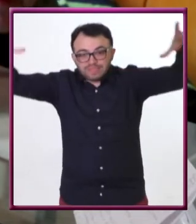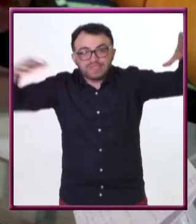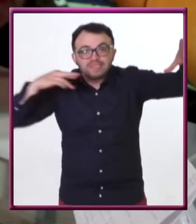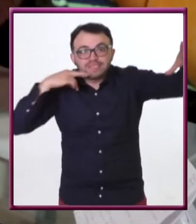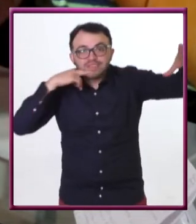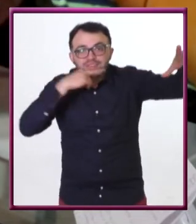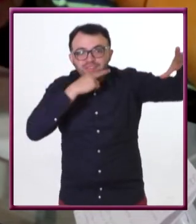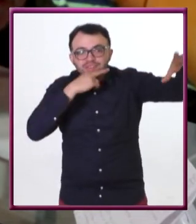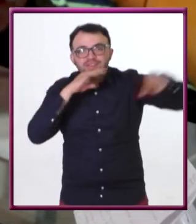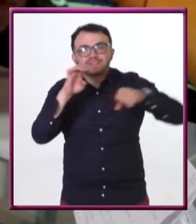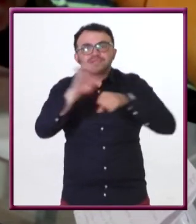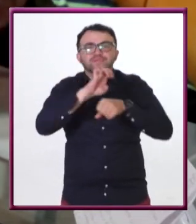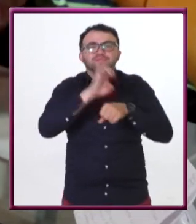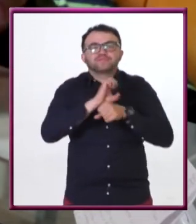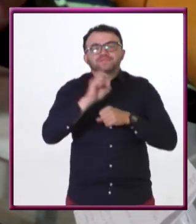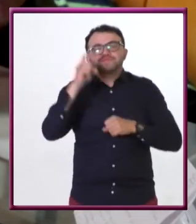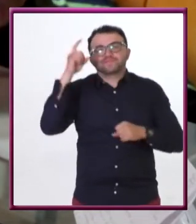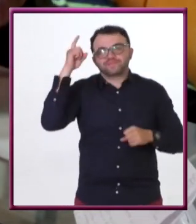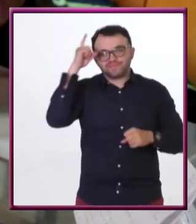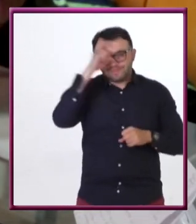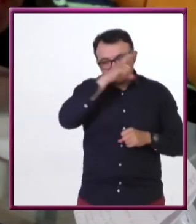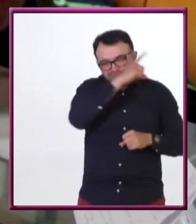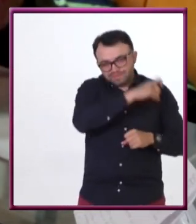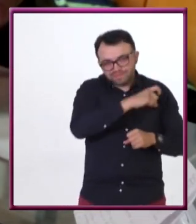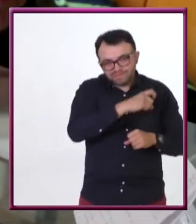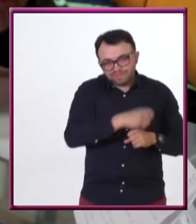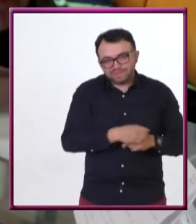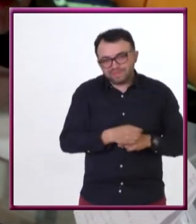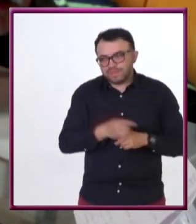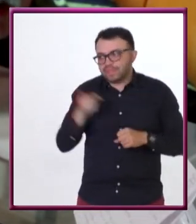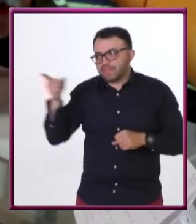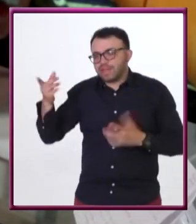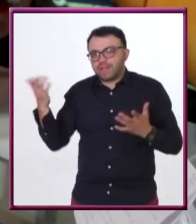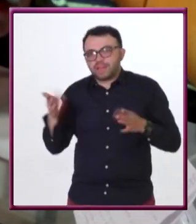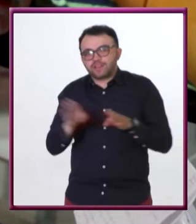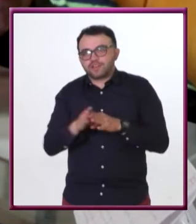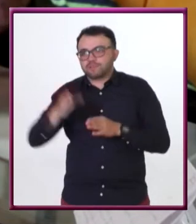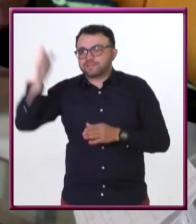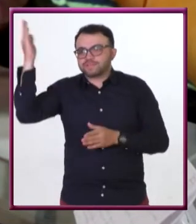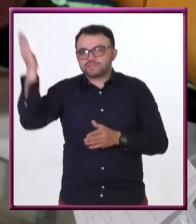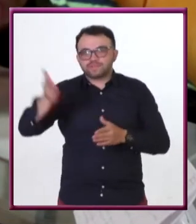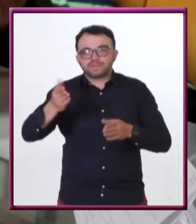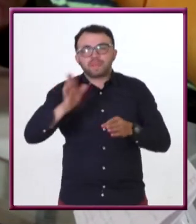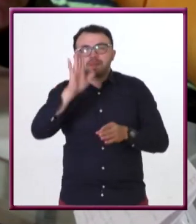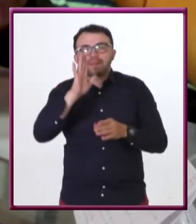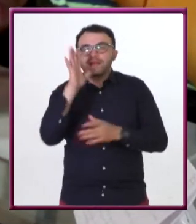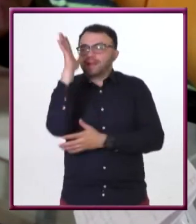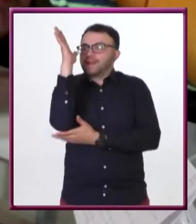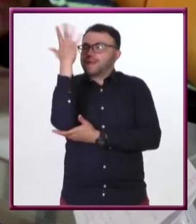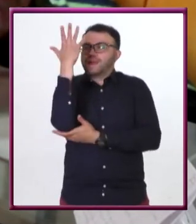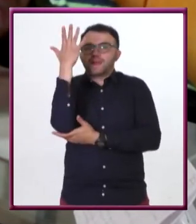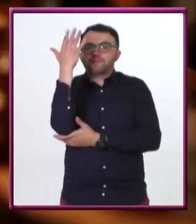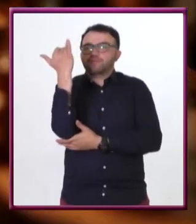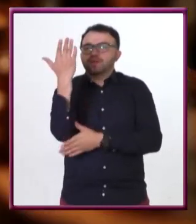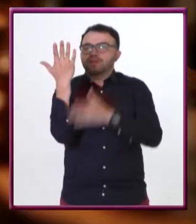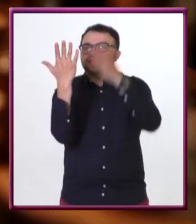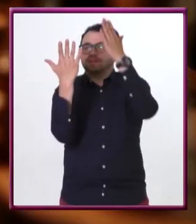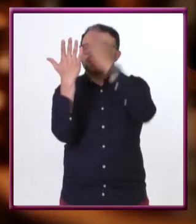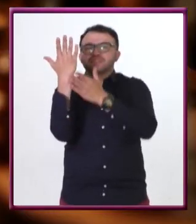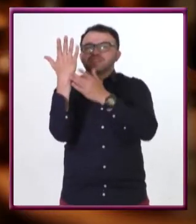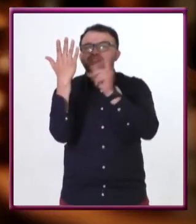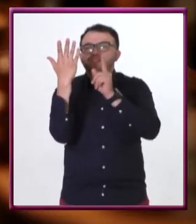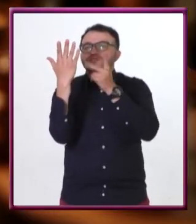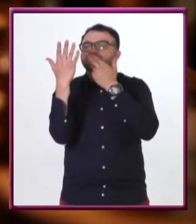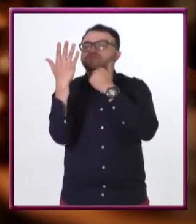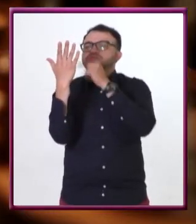de variantes, es difícil. Entonces lo que se hace es se poda el árbol. Se han encontrado técnicas para valorar posiciones que